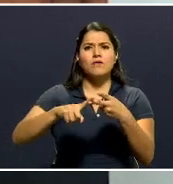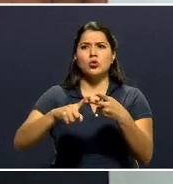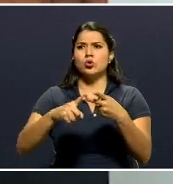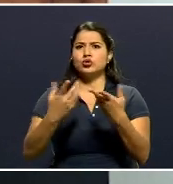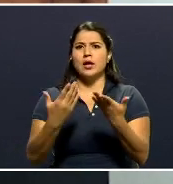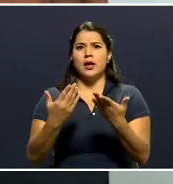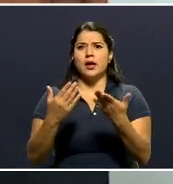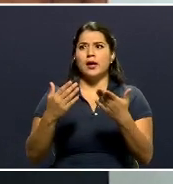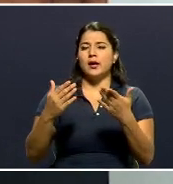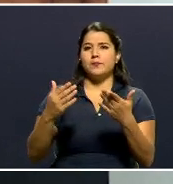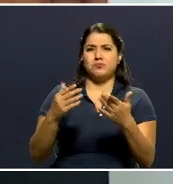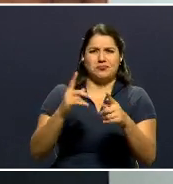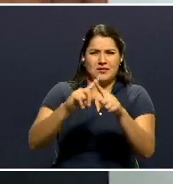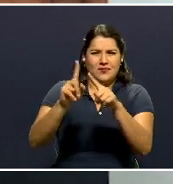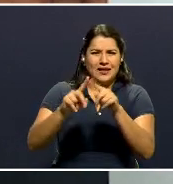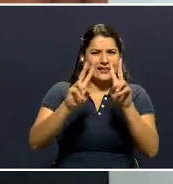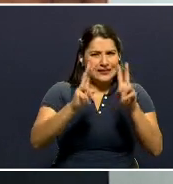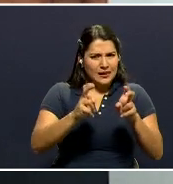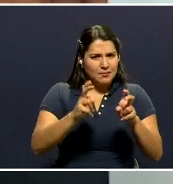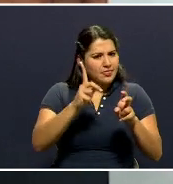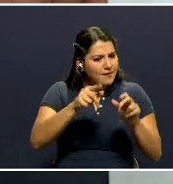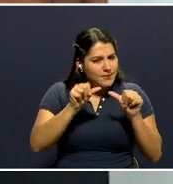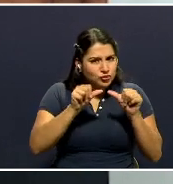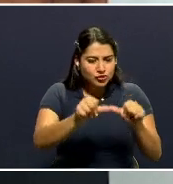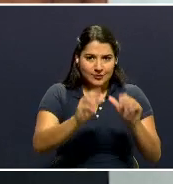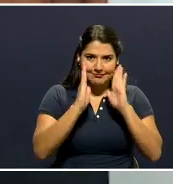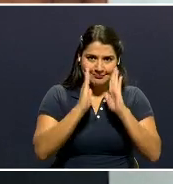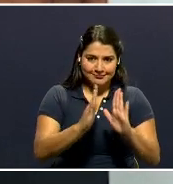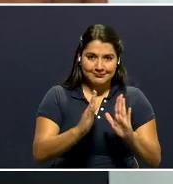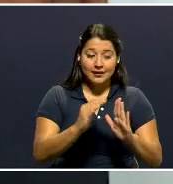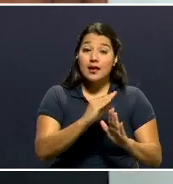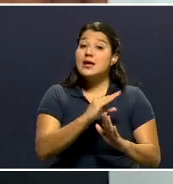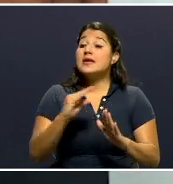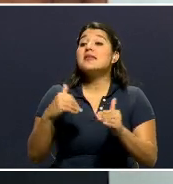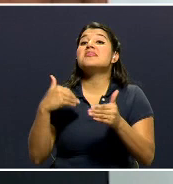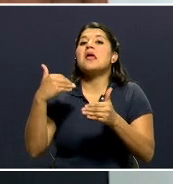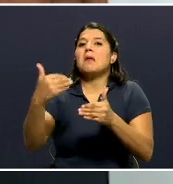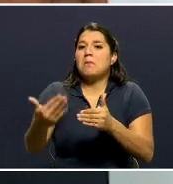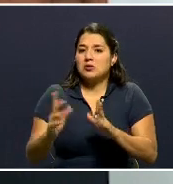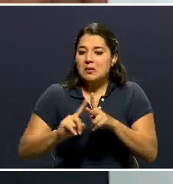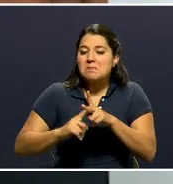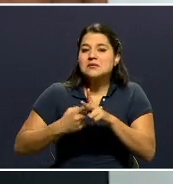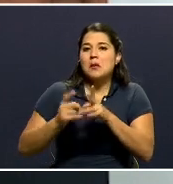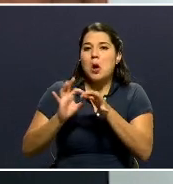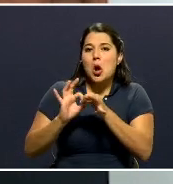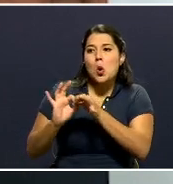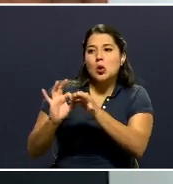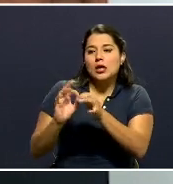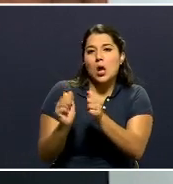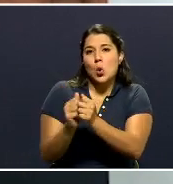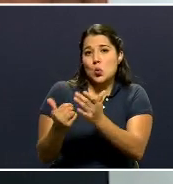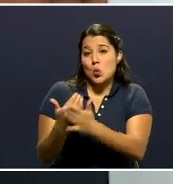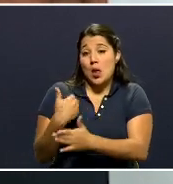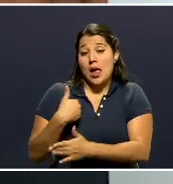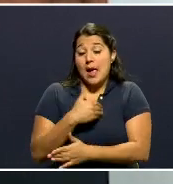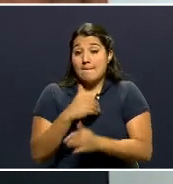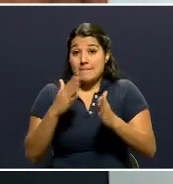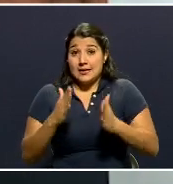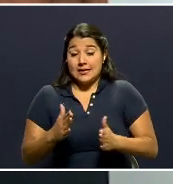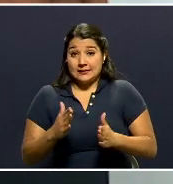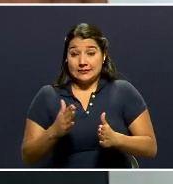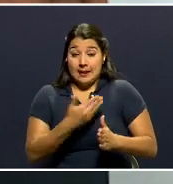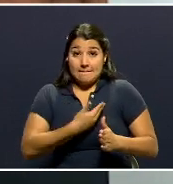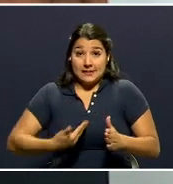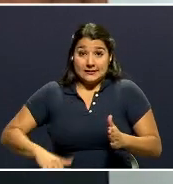es de volver a esa agenda. Ya vendrá también la coordinación con la ministra interina, pero de momento es